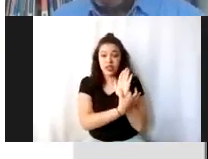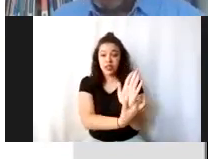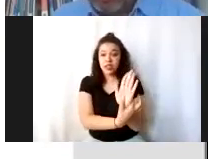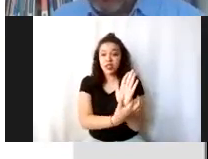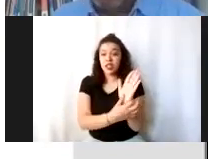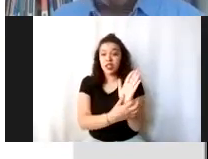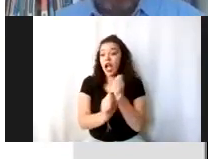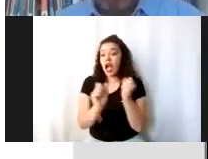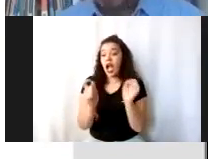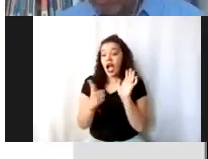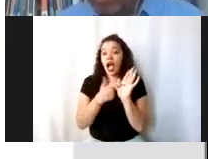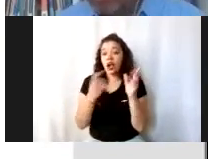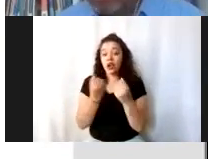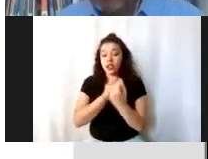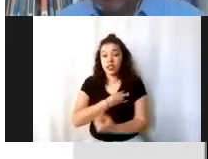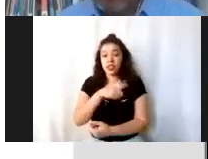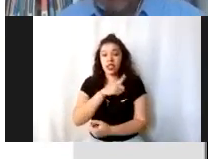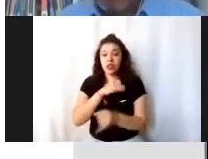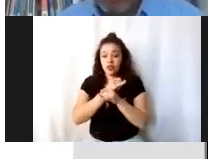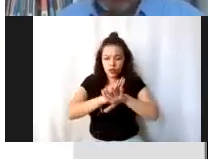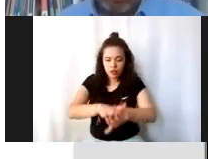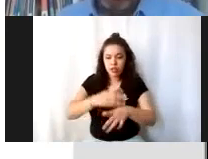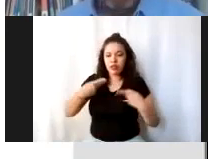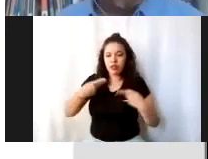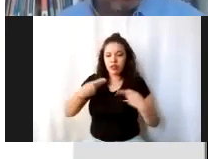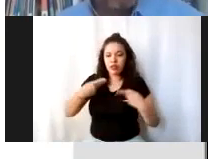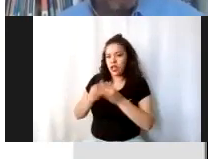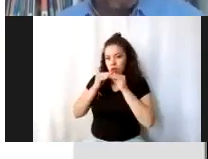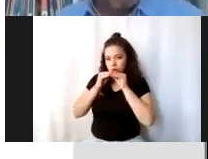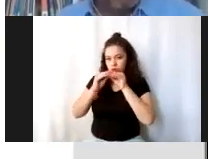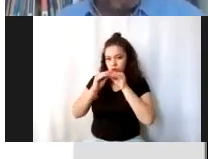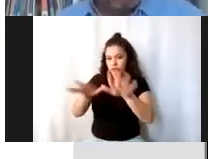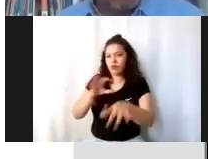podemos revelar datos personales. También por motivos de